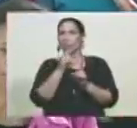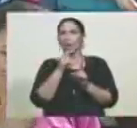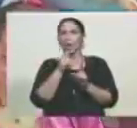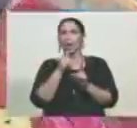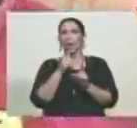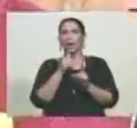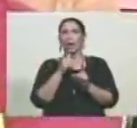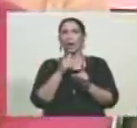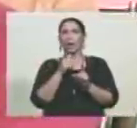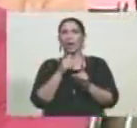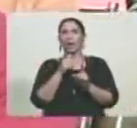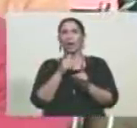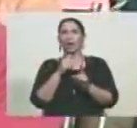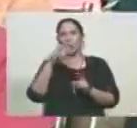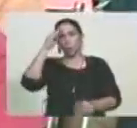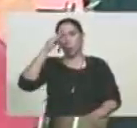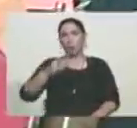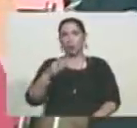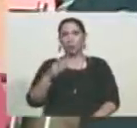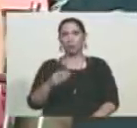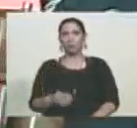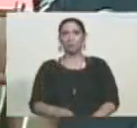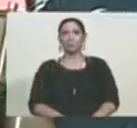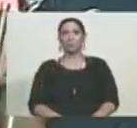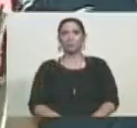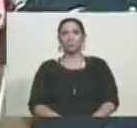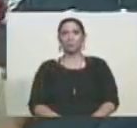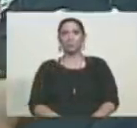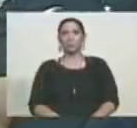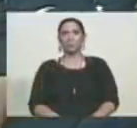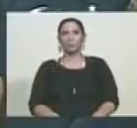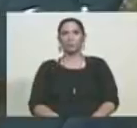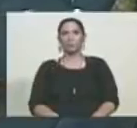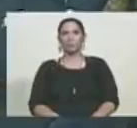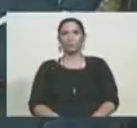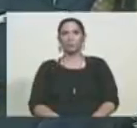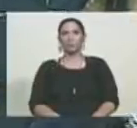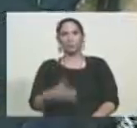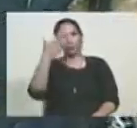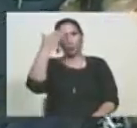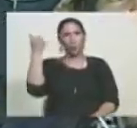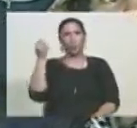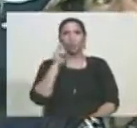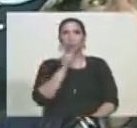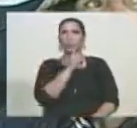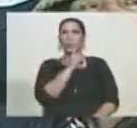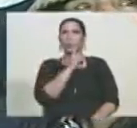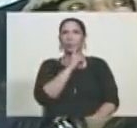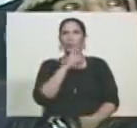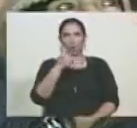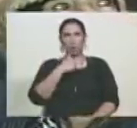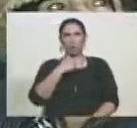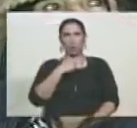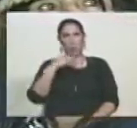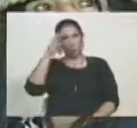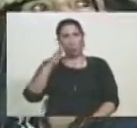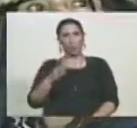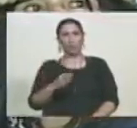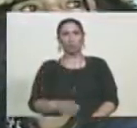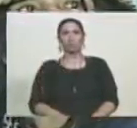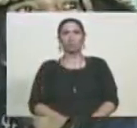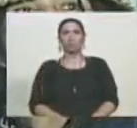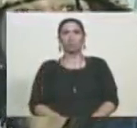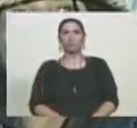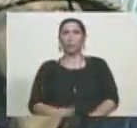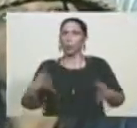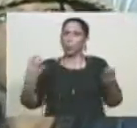muy, se me olvida el nombre, pero llegó y sí, soy coronel, dijo. Pero soy un coronel